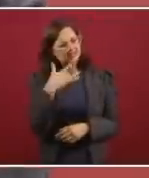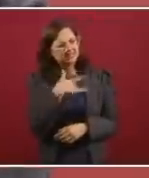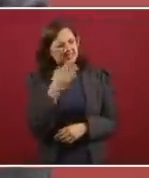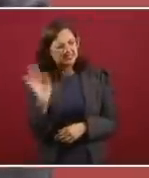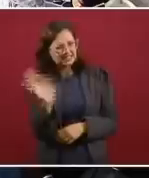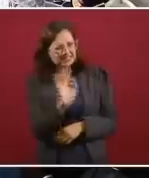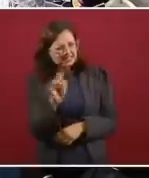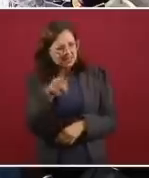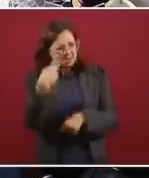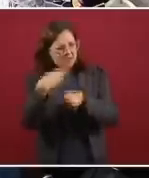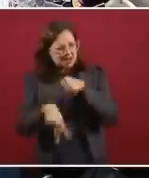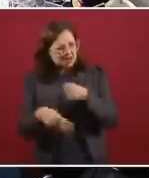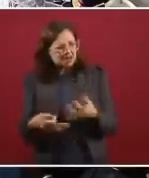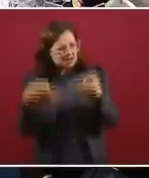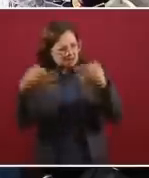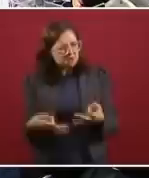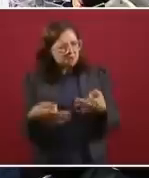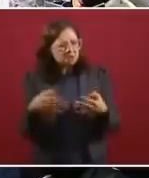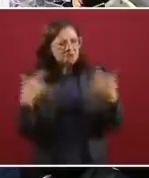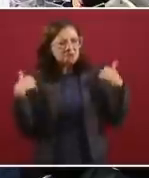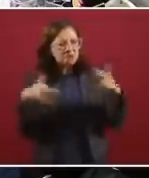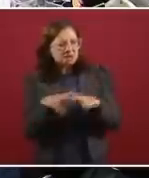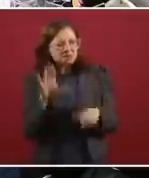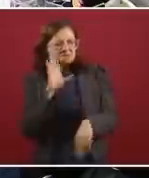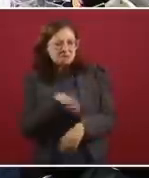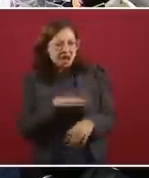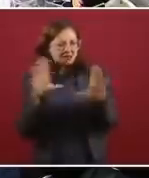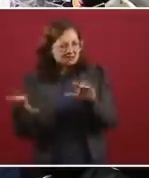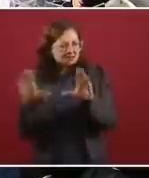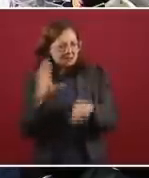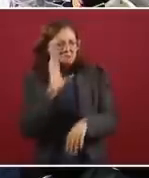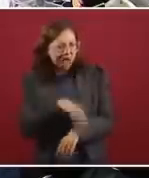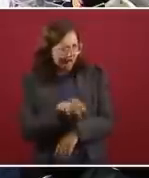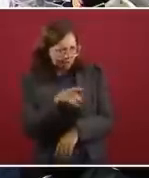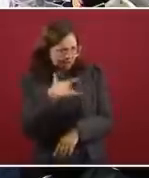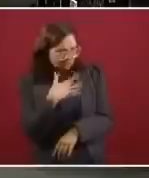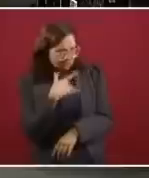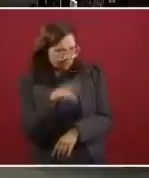podría poner en riesgo la calidad de los docentes que van no, a estar enseñando? No, al contrario.